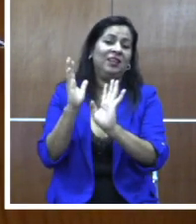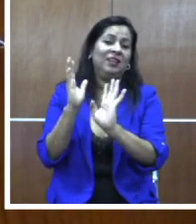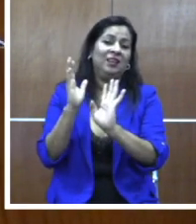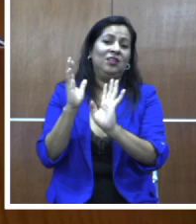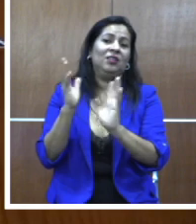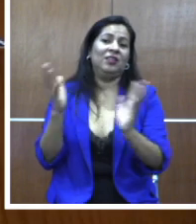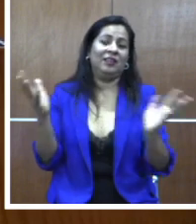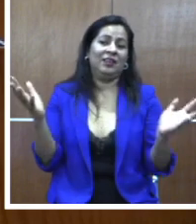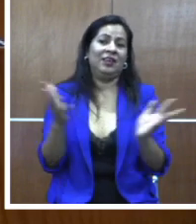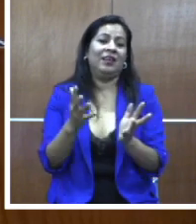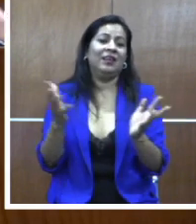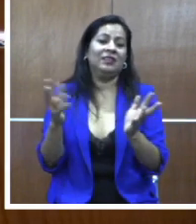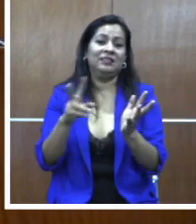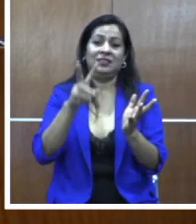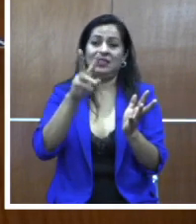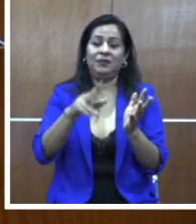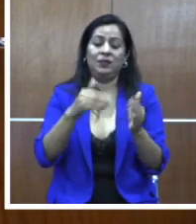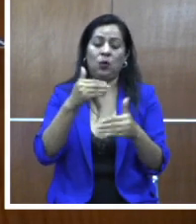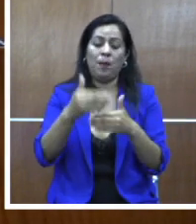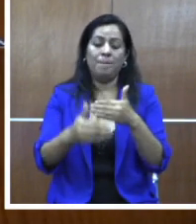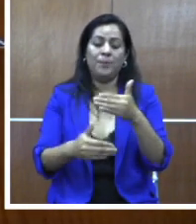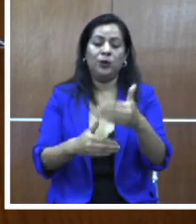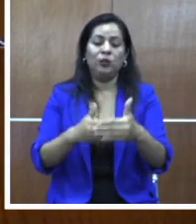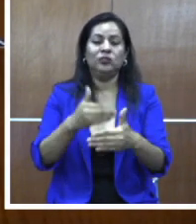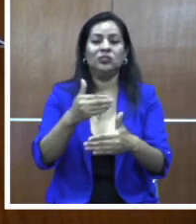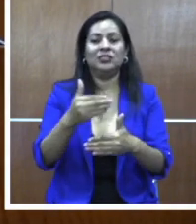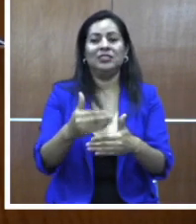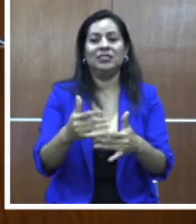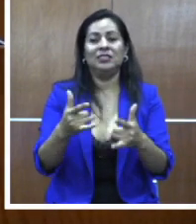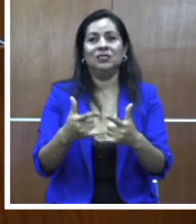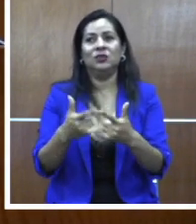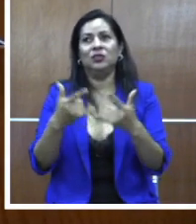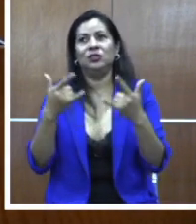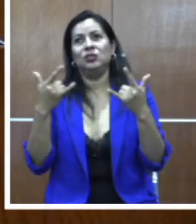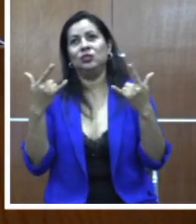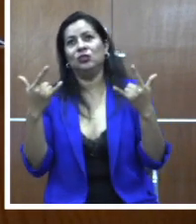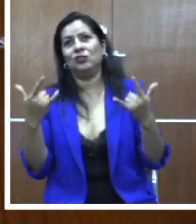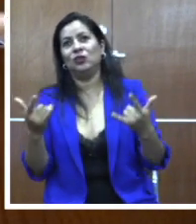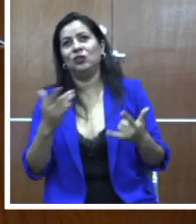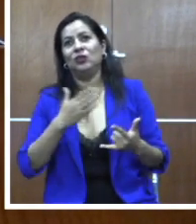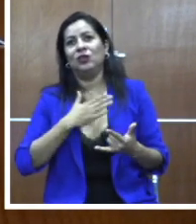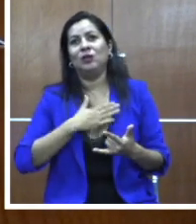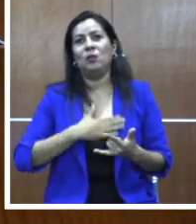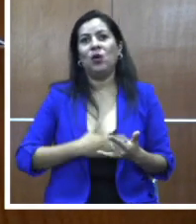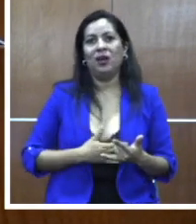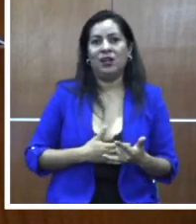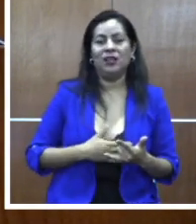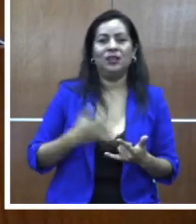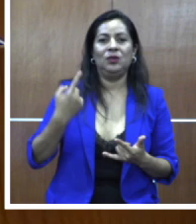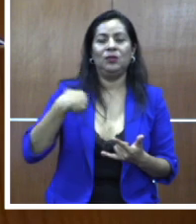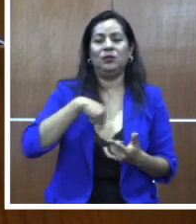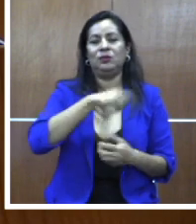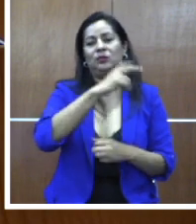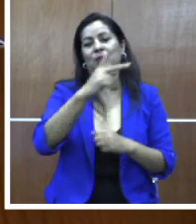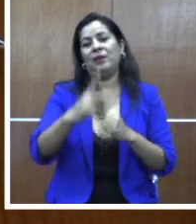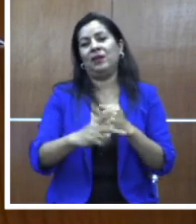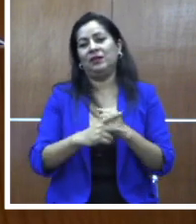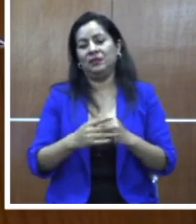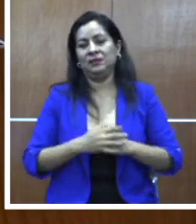sido realmente un proceso histórico y democrático en nuestro país.